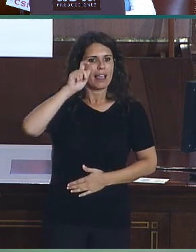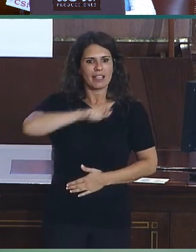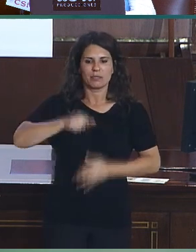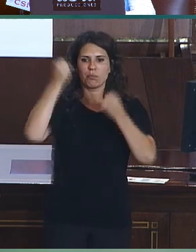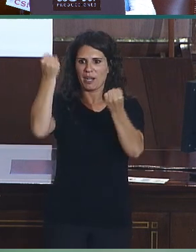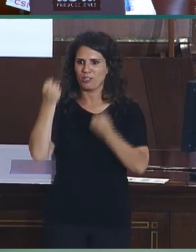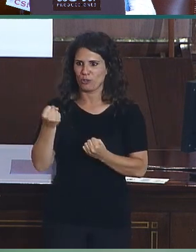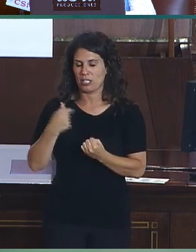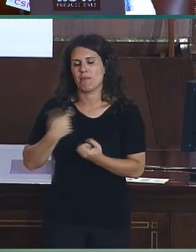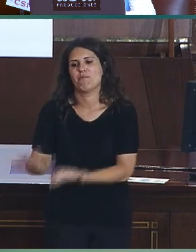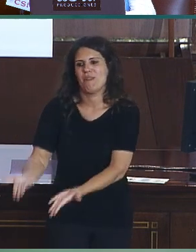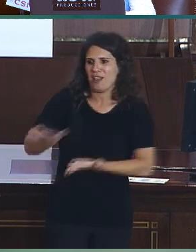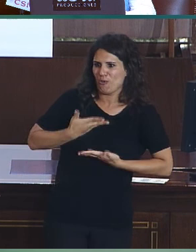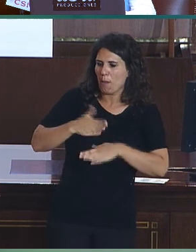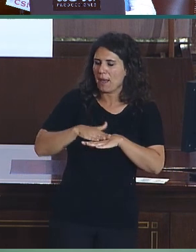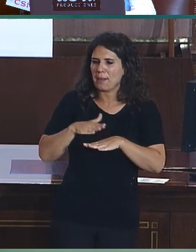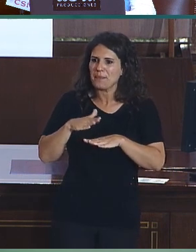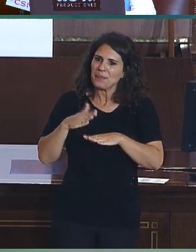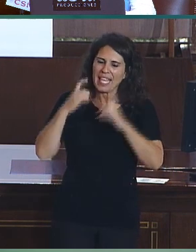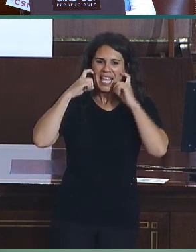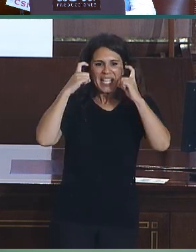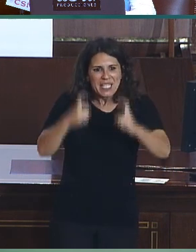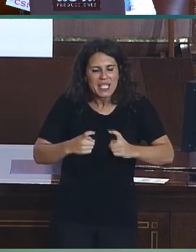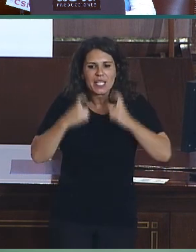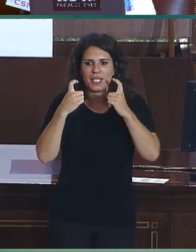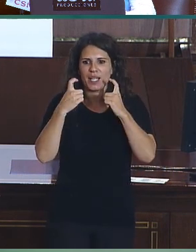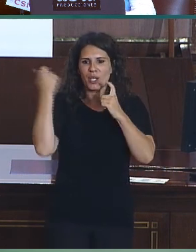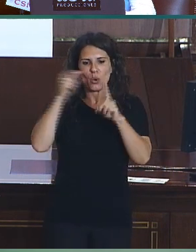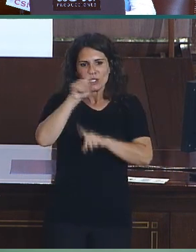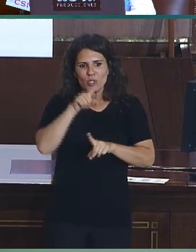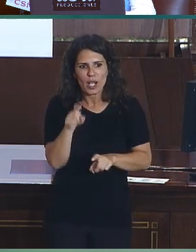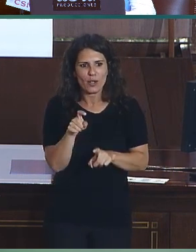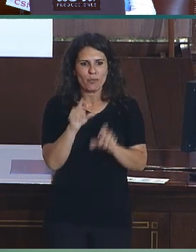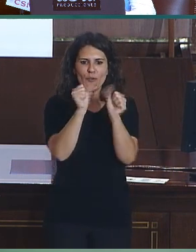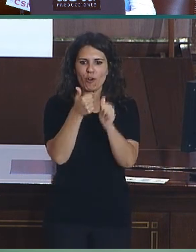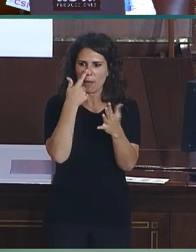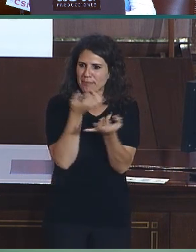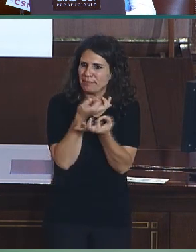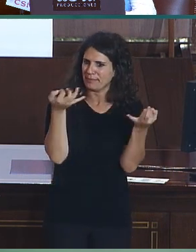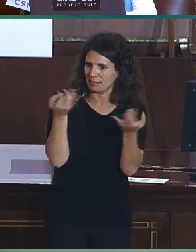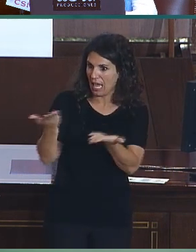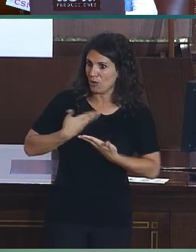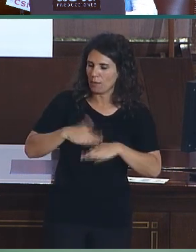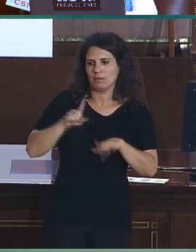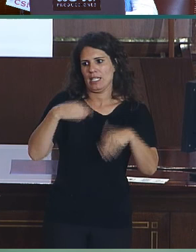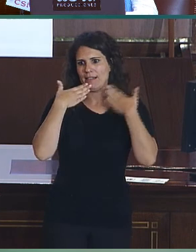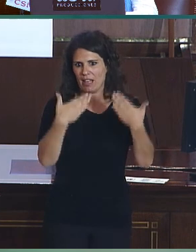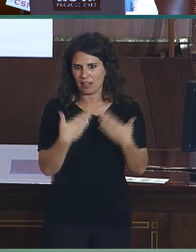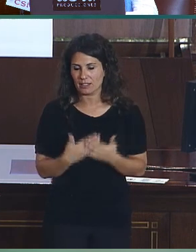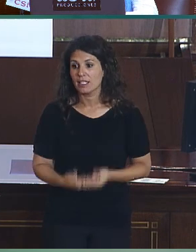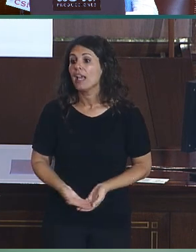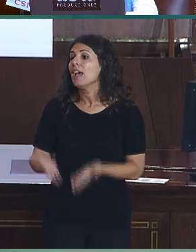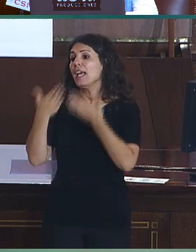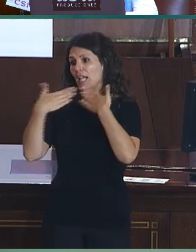echaron una mano a la hora de pulir y mejorar el cuestionario, a todos vosotros que estáis